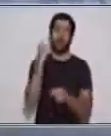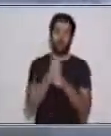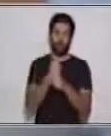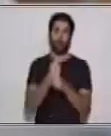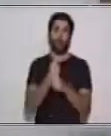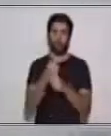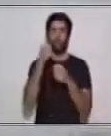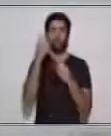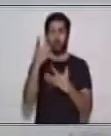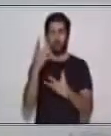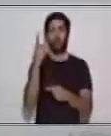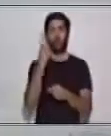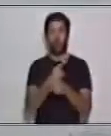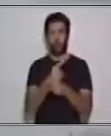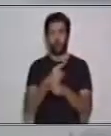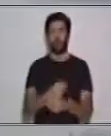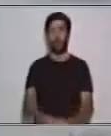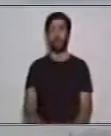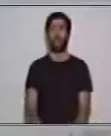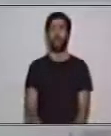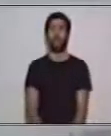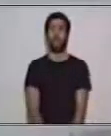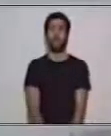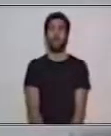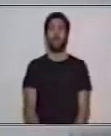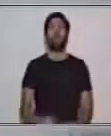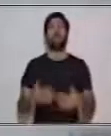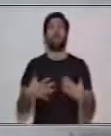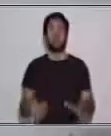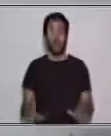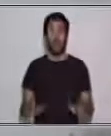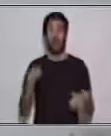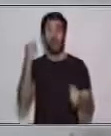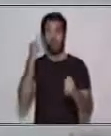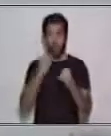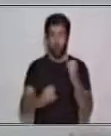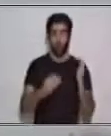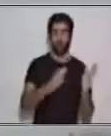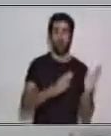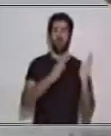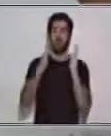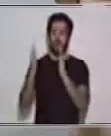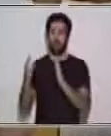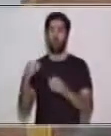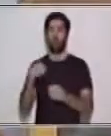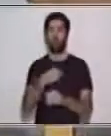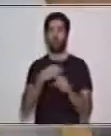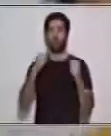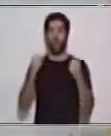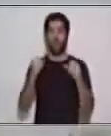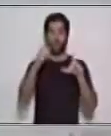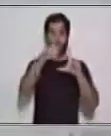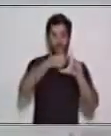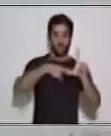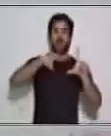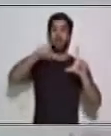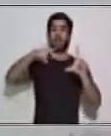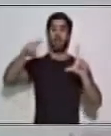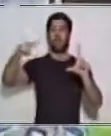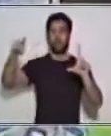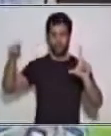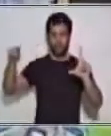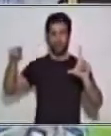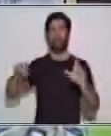verificar que fueron 15 encuestados. Y entonces ya nos vamos a lo último, que es la construcción de nuestra gráfica, y para eso vamos